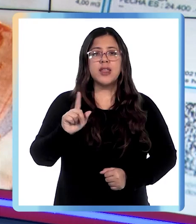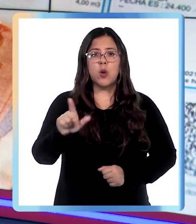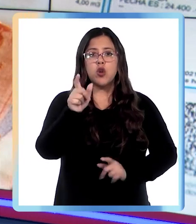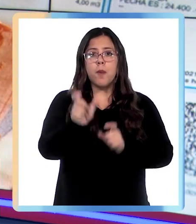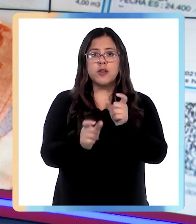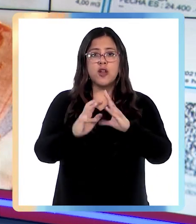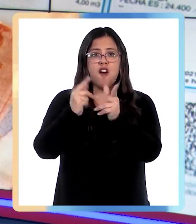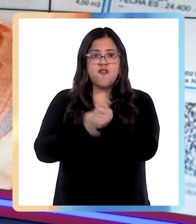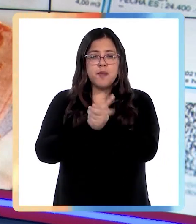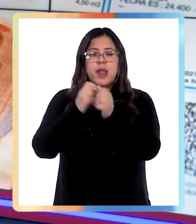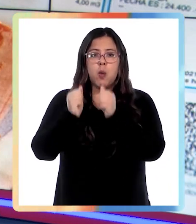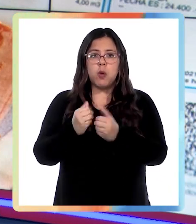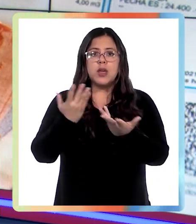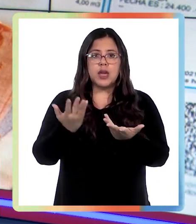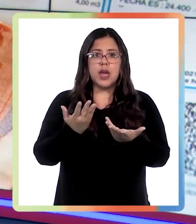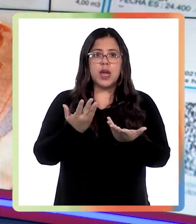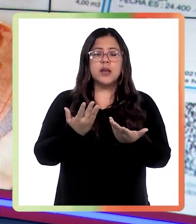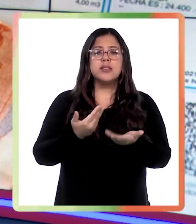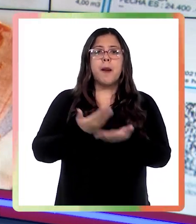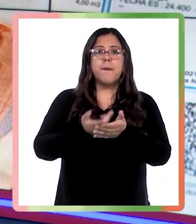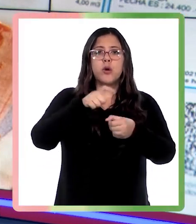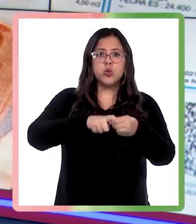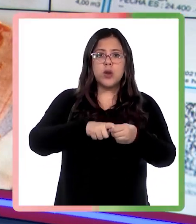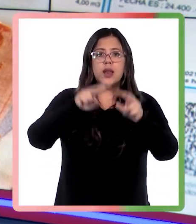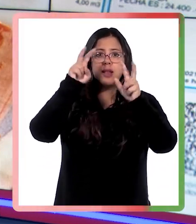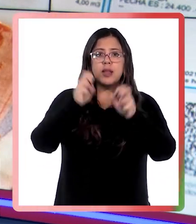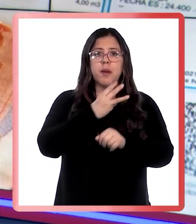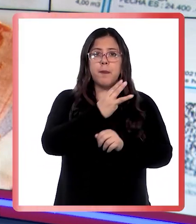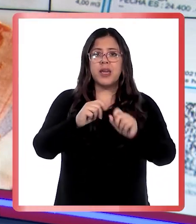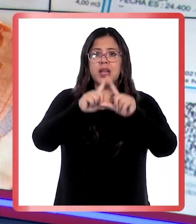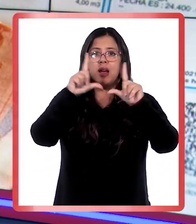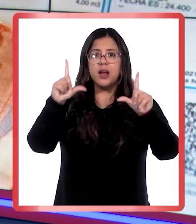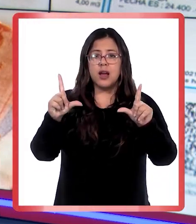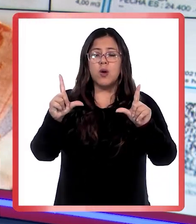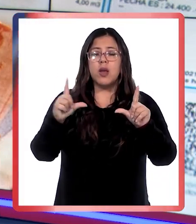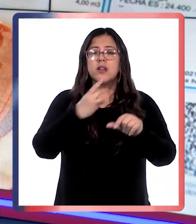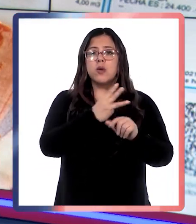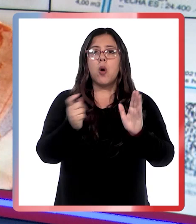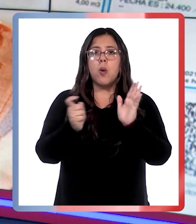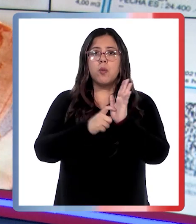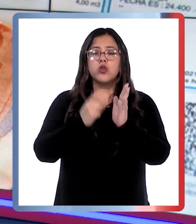mes las familias pueden enviar su postulación a través del sitio web del beneficio